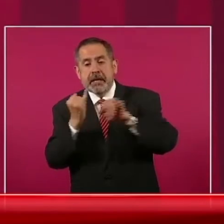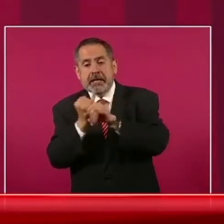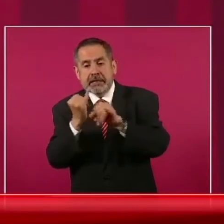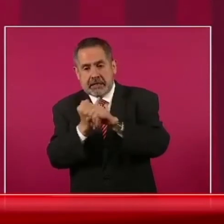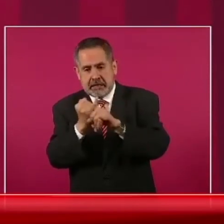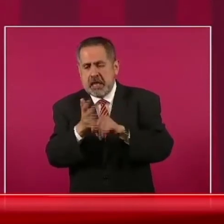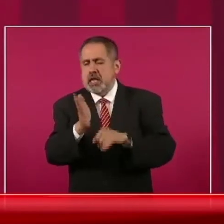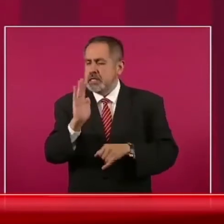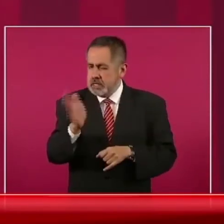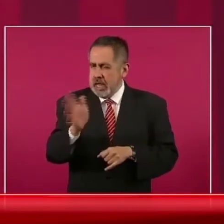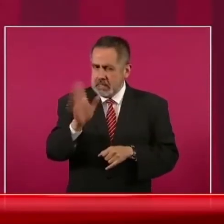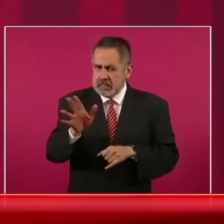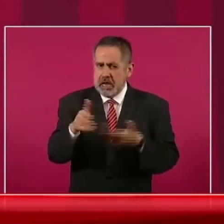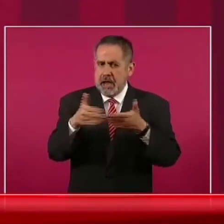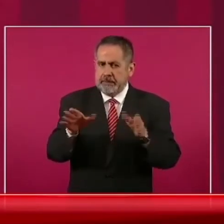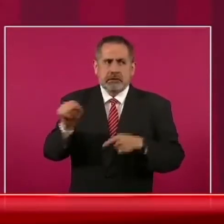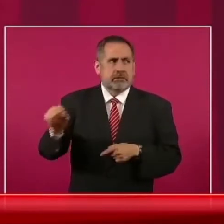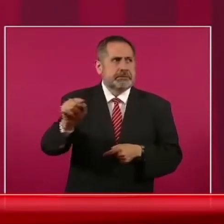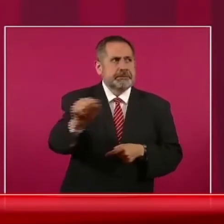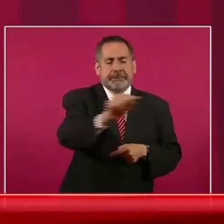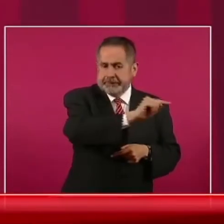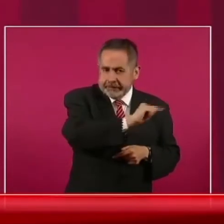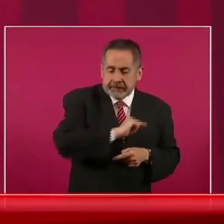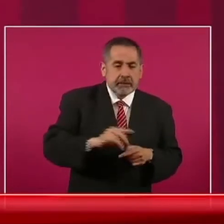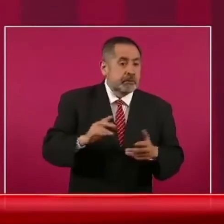a internet porque